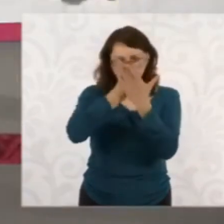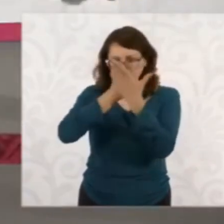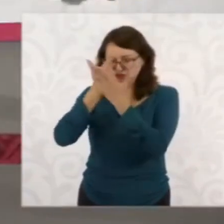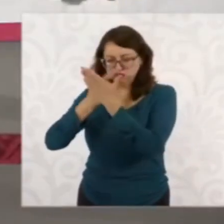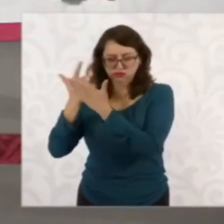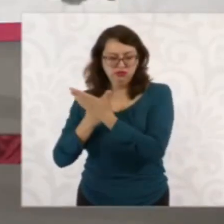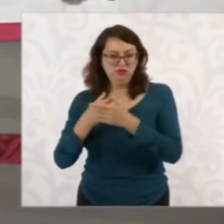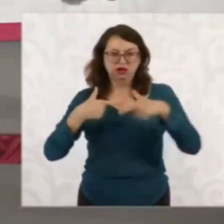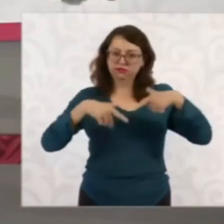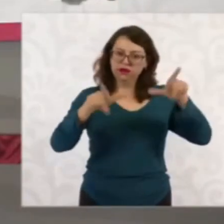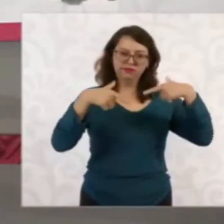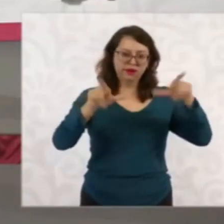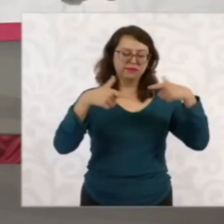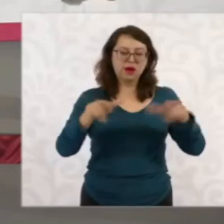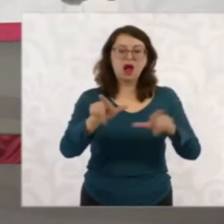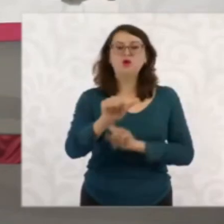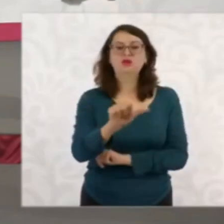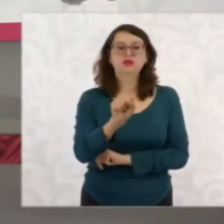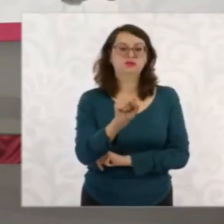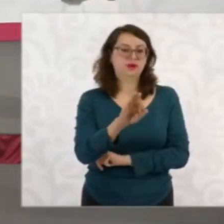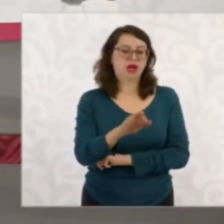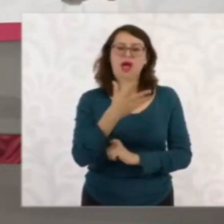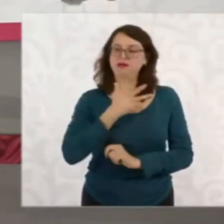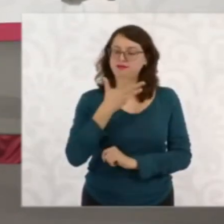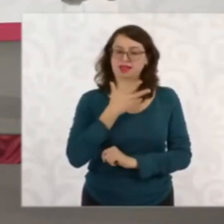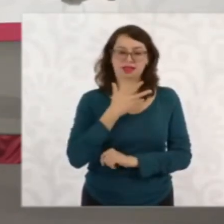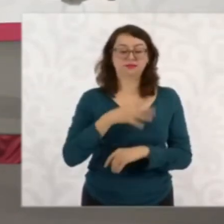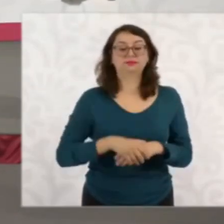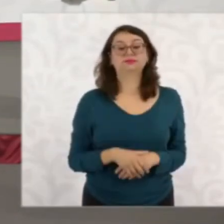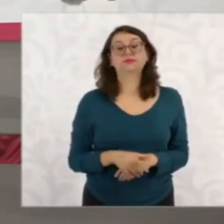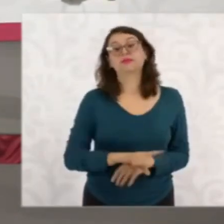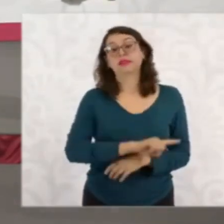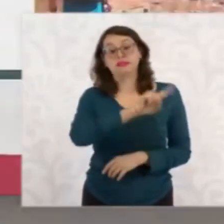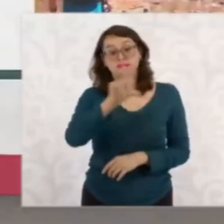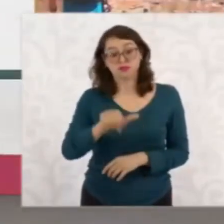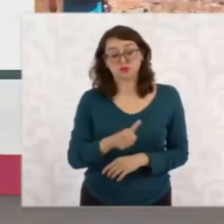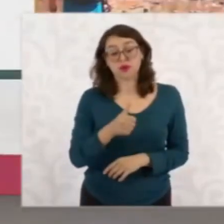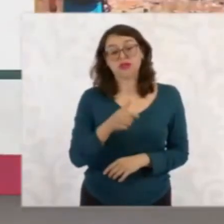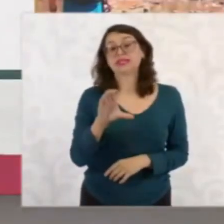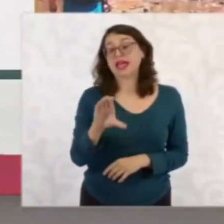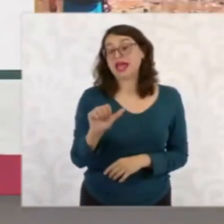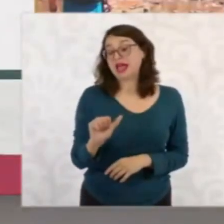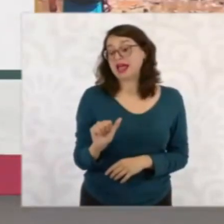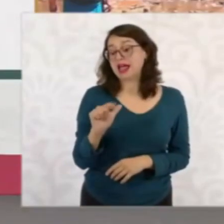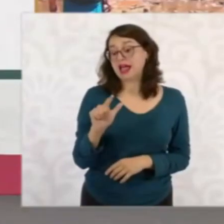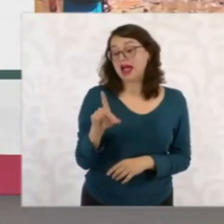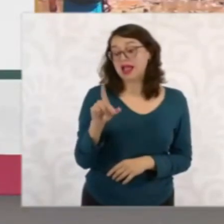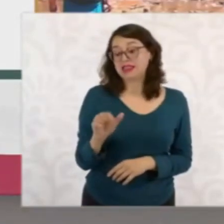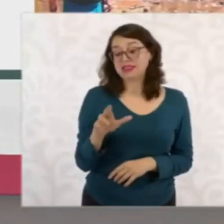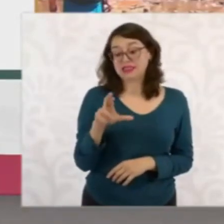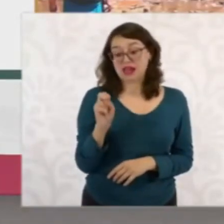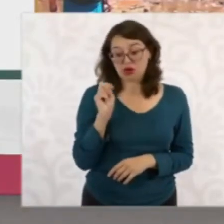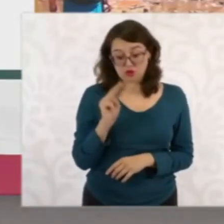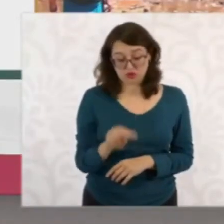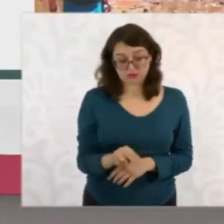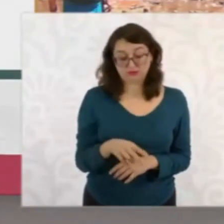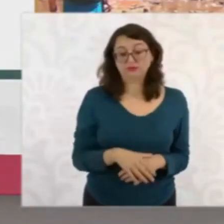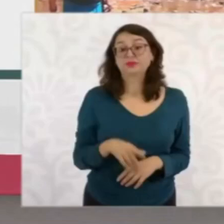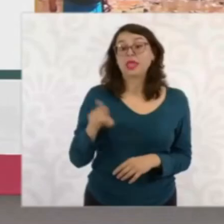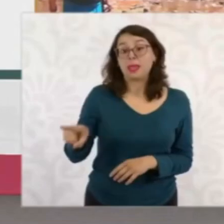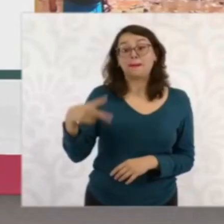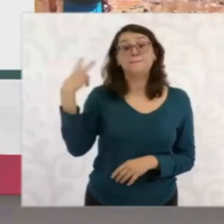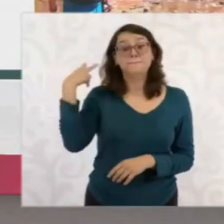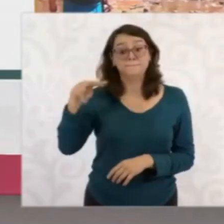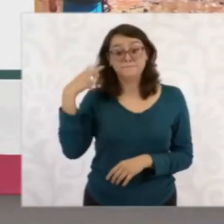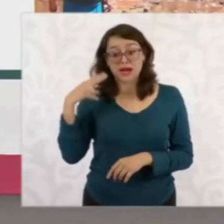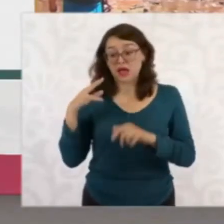La siguiente, por favor. En época de Calderón tenemos el caso, por ejemplo, de las inundaciones de Veracruz con el CARD